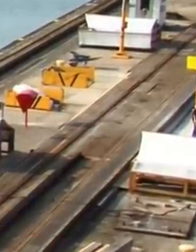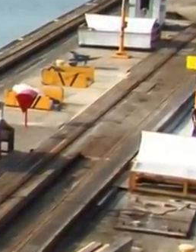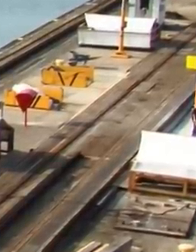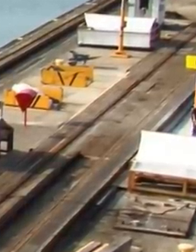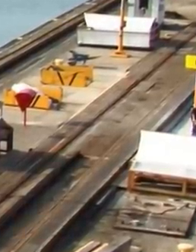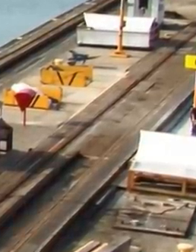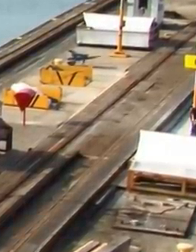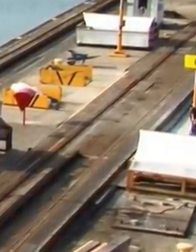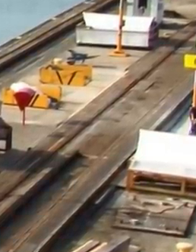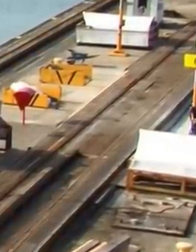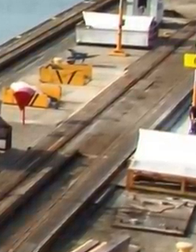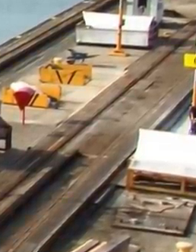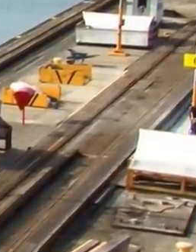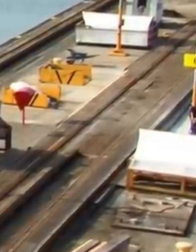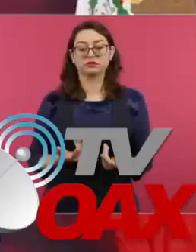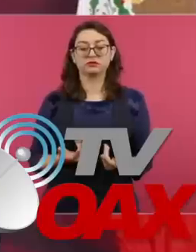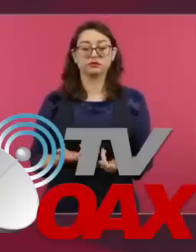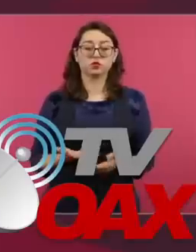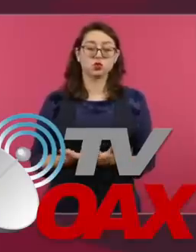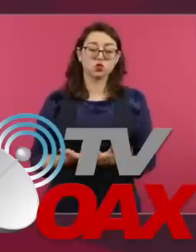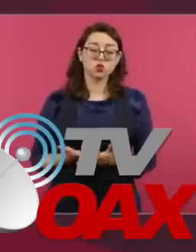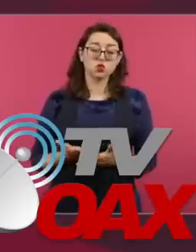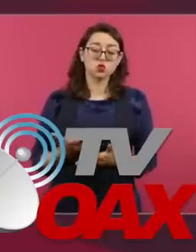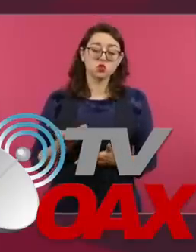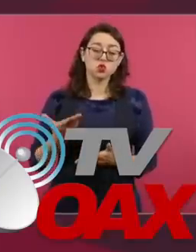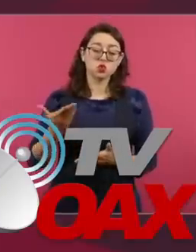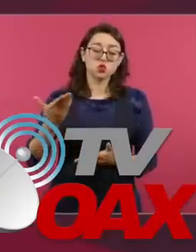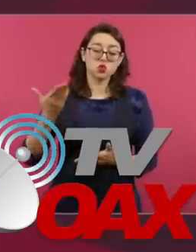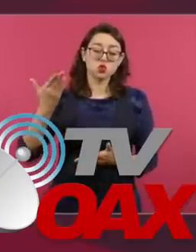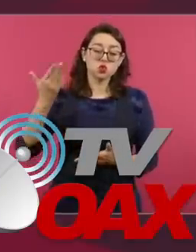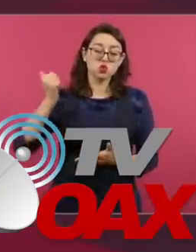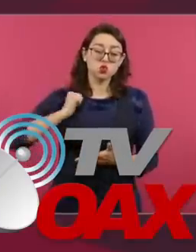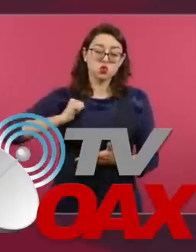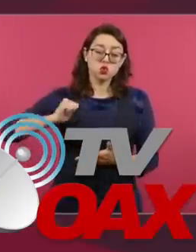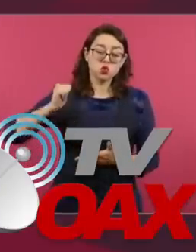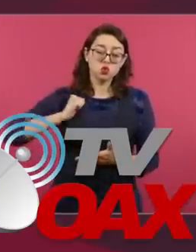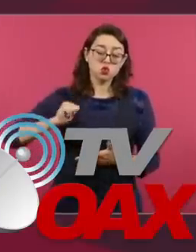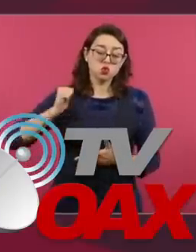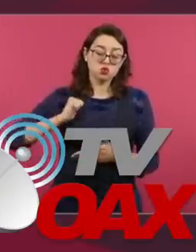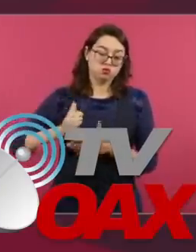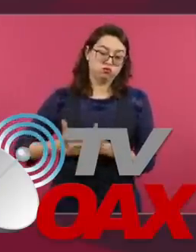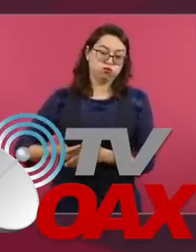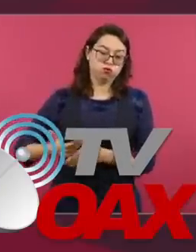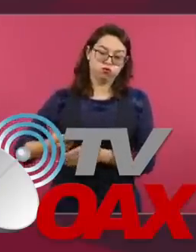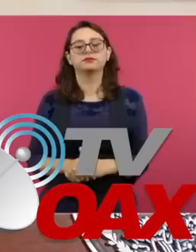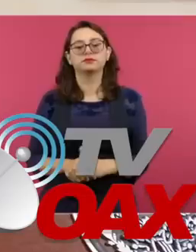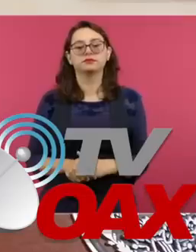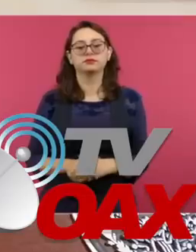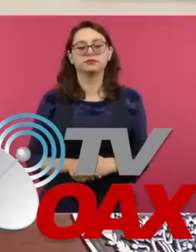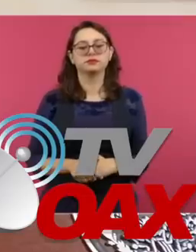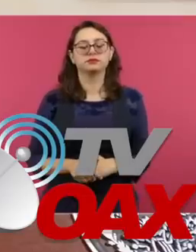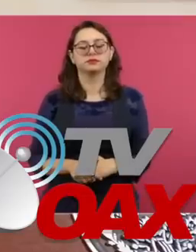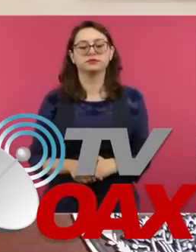construyó pues hace más de un siglo,